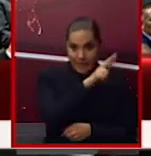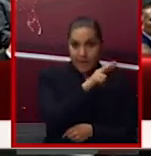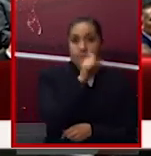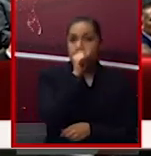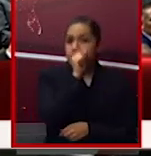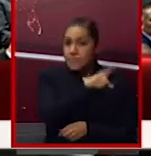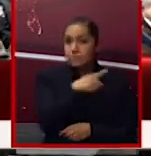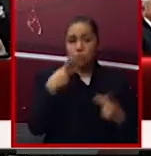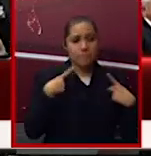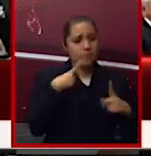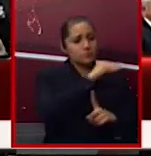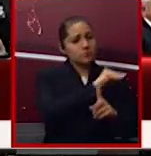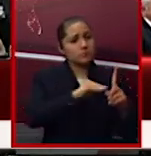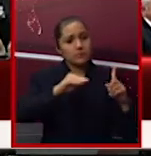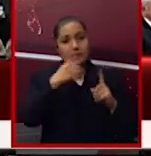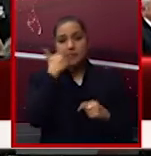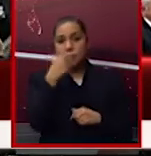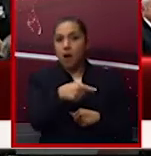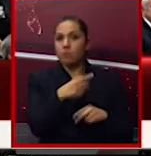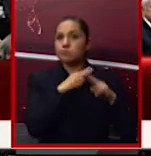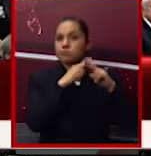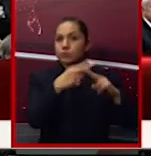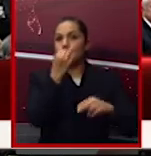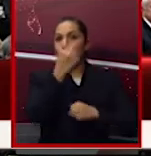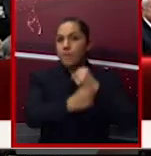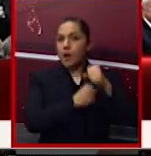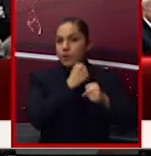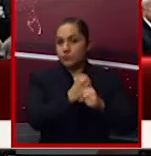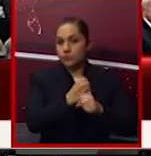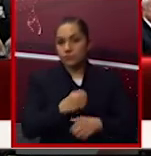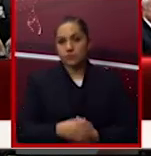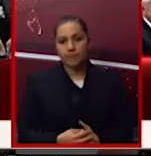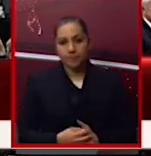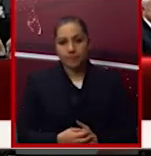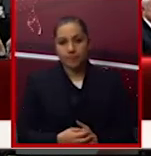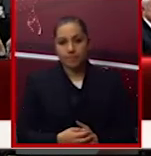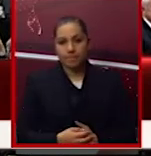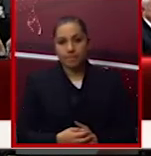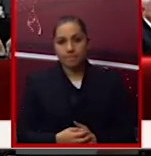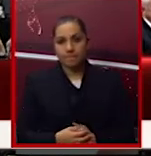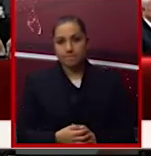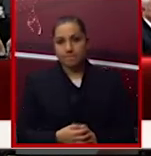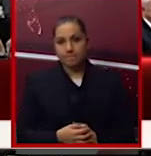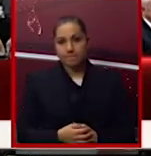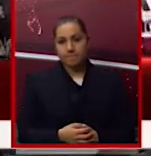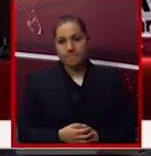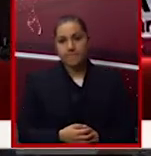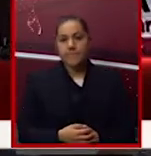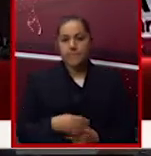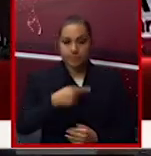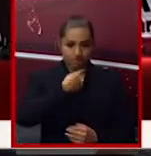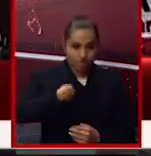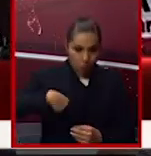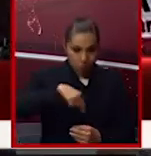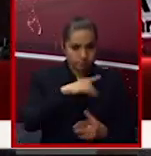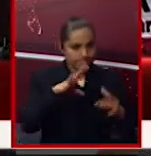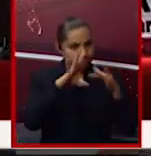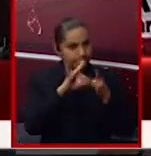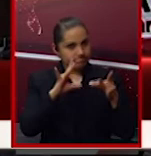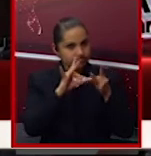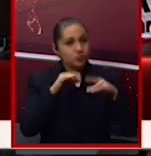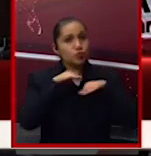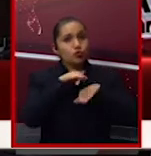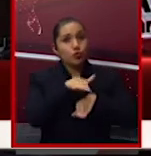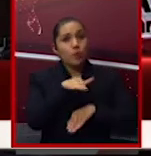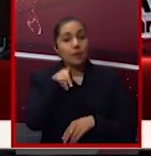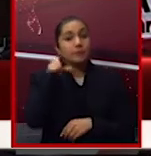de la República por un periodo de 9 años. Lo decimos con el socavón del